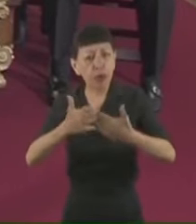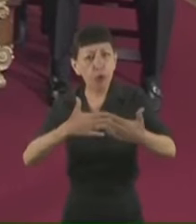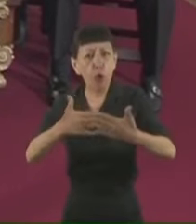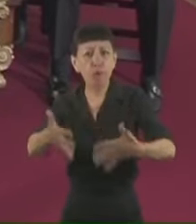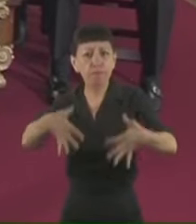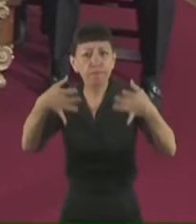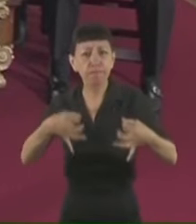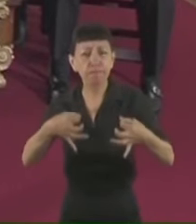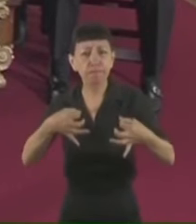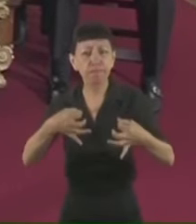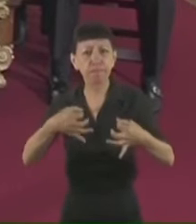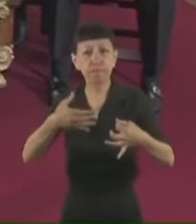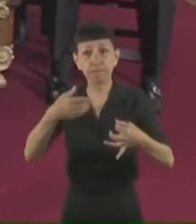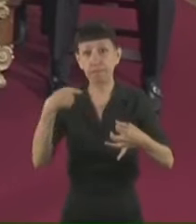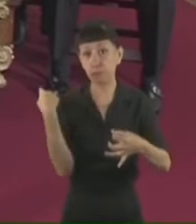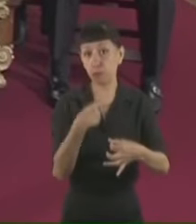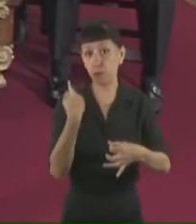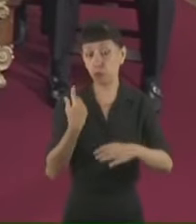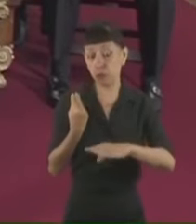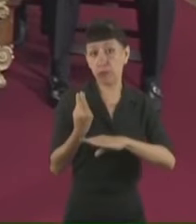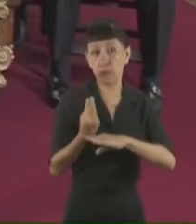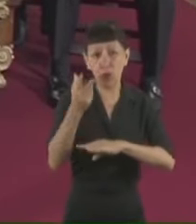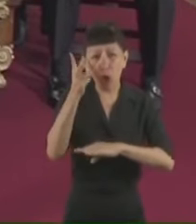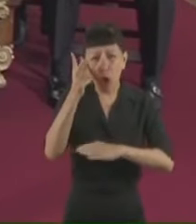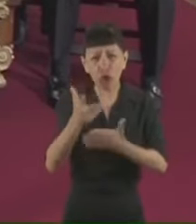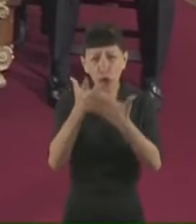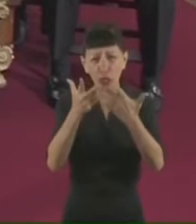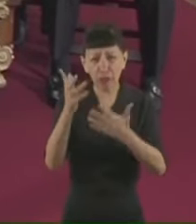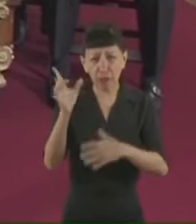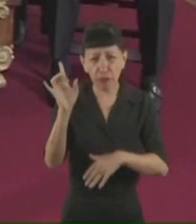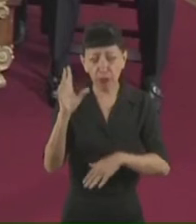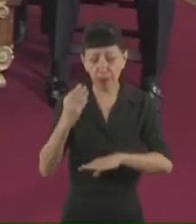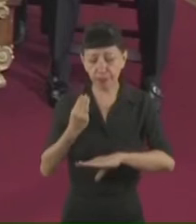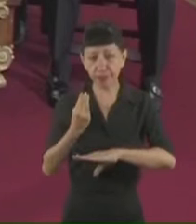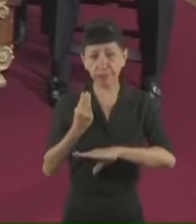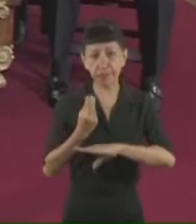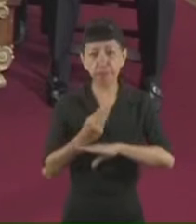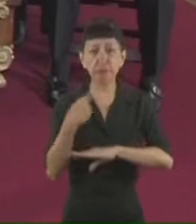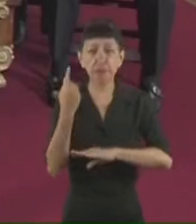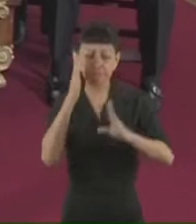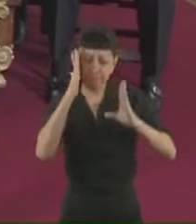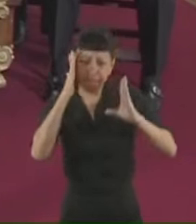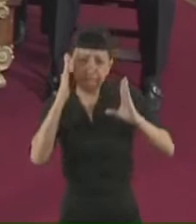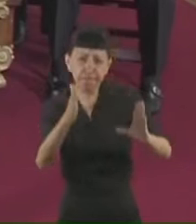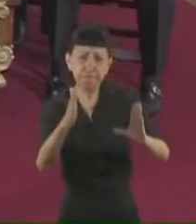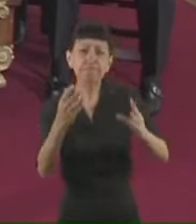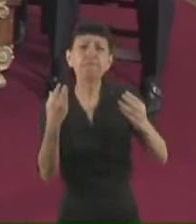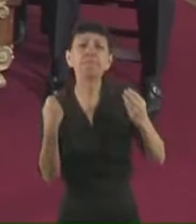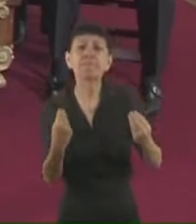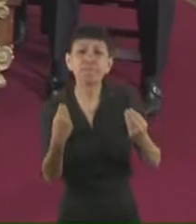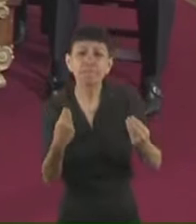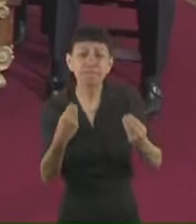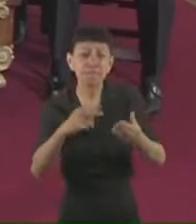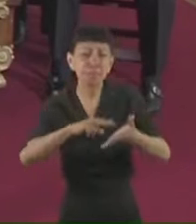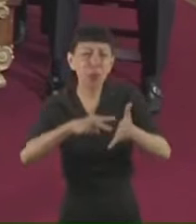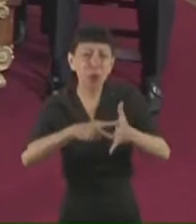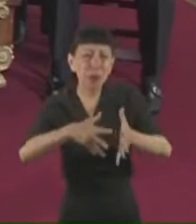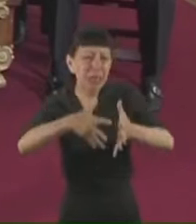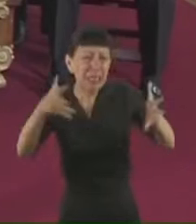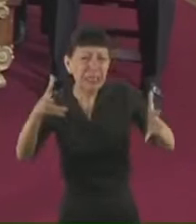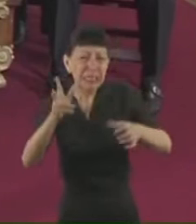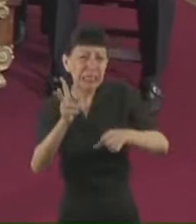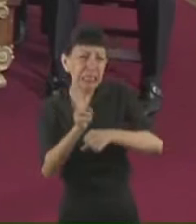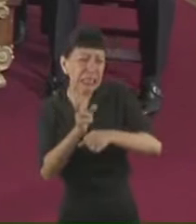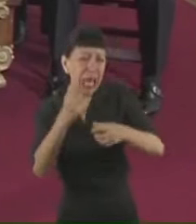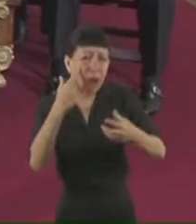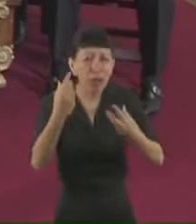asumimos hace tan solo 8 días hábiles hemos estado enfocados en intentar contener la enorme crisis que